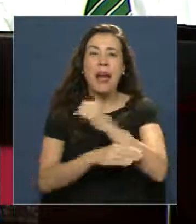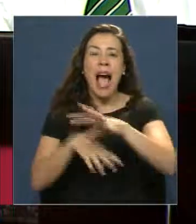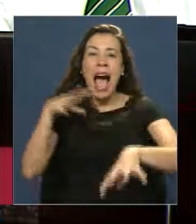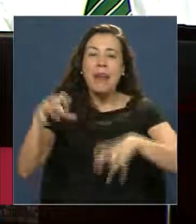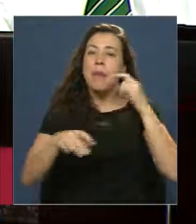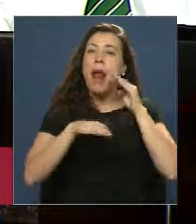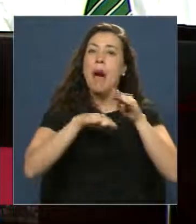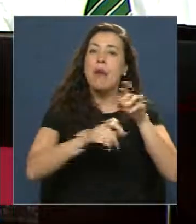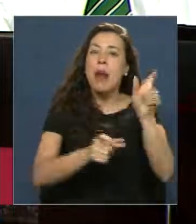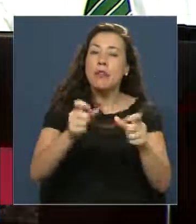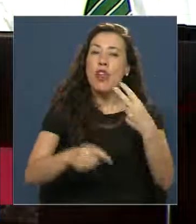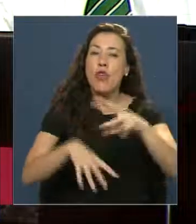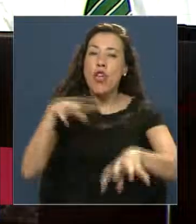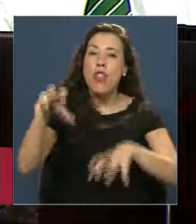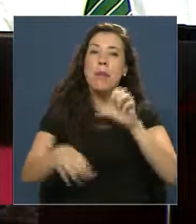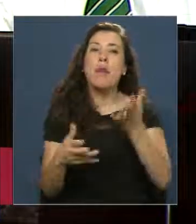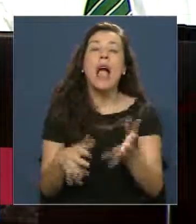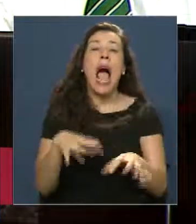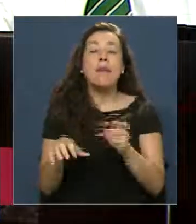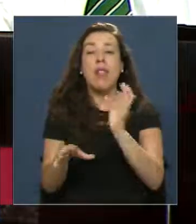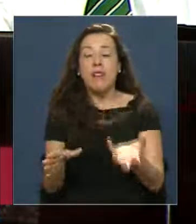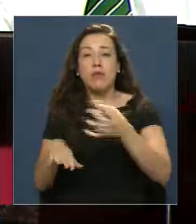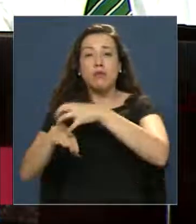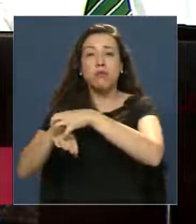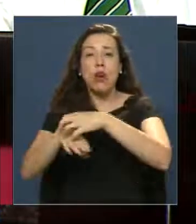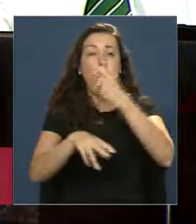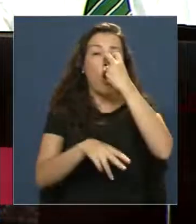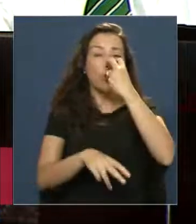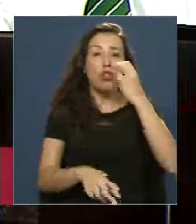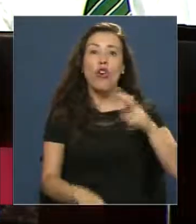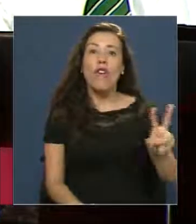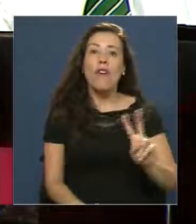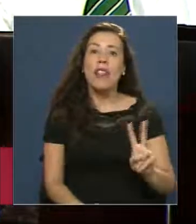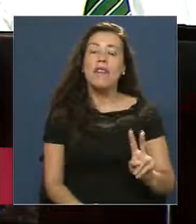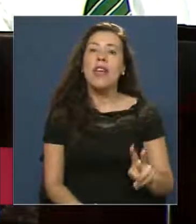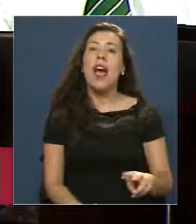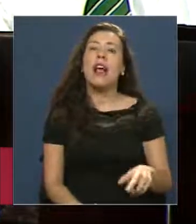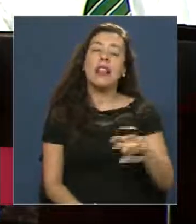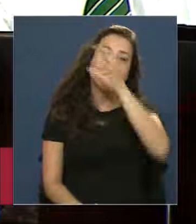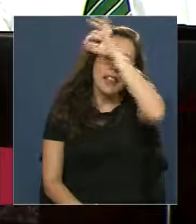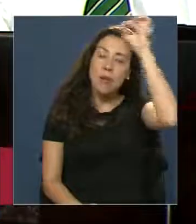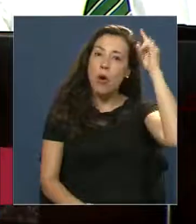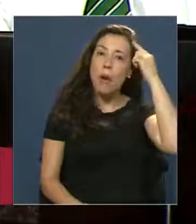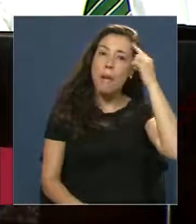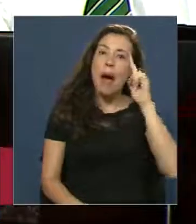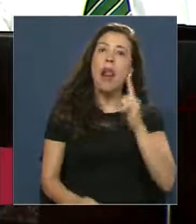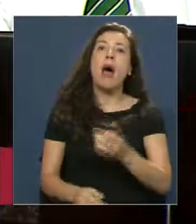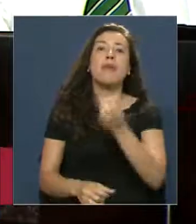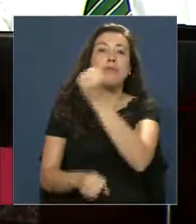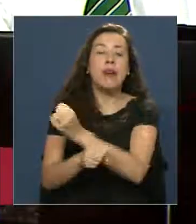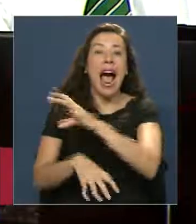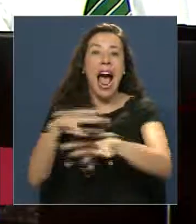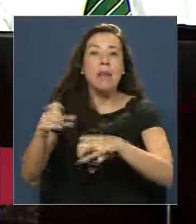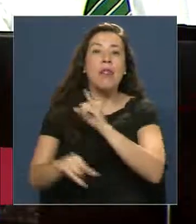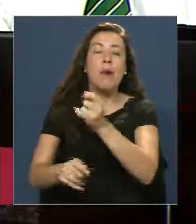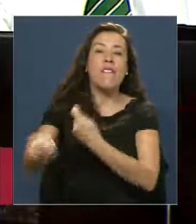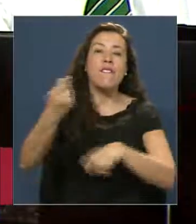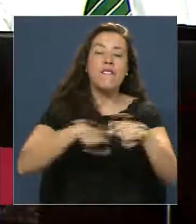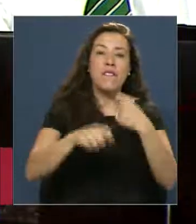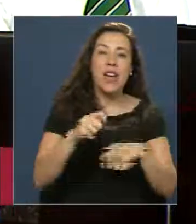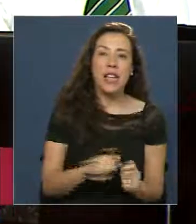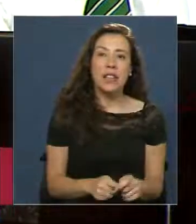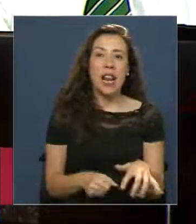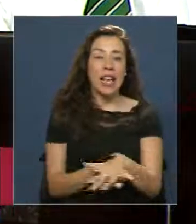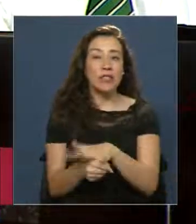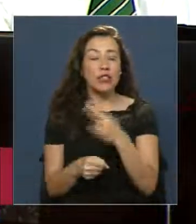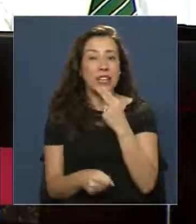zona, quienes deben enviar sus animales a Osorno, Valdivia y Temuco para poder realizar el faenado y posterior venta. Hoy el escenario económico que